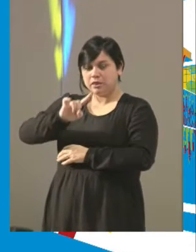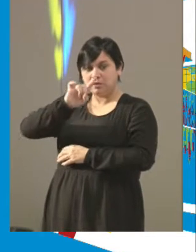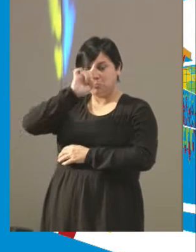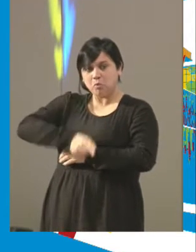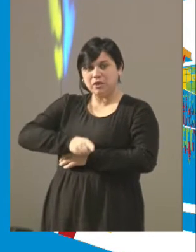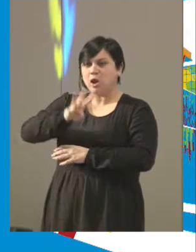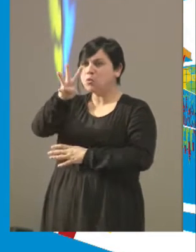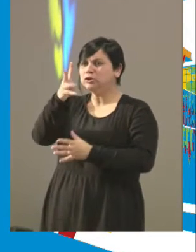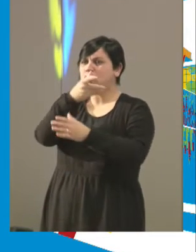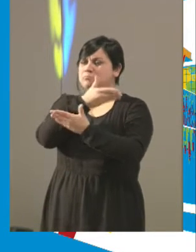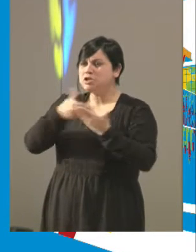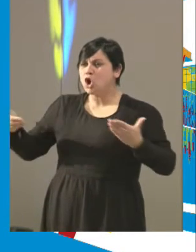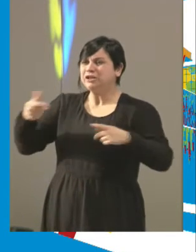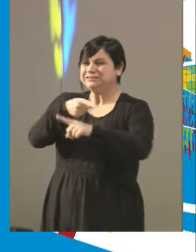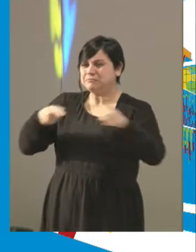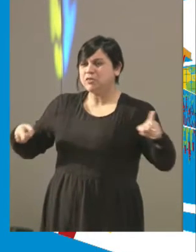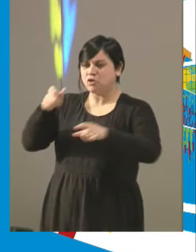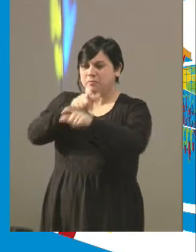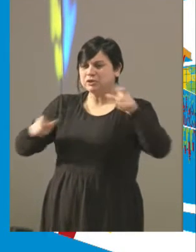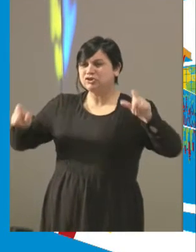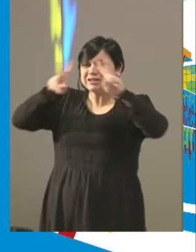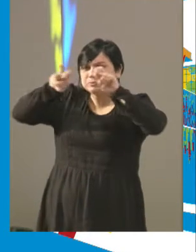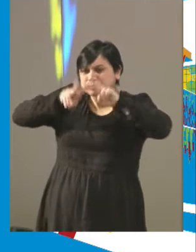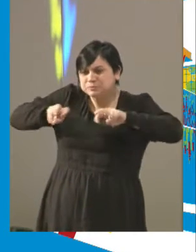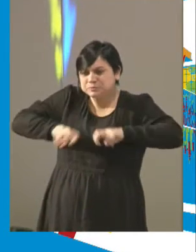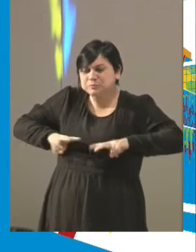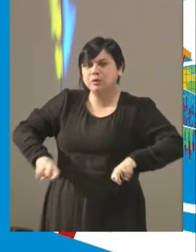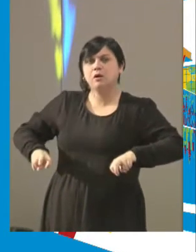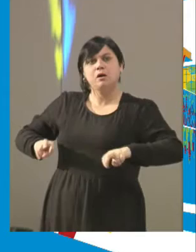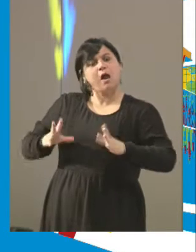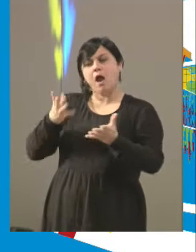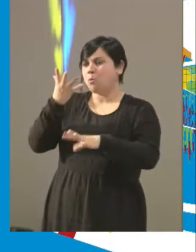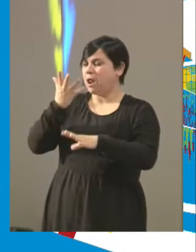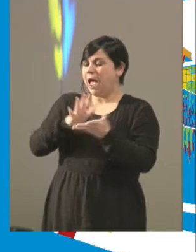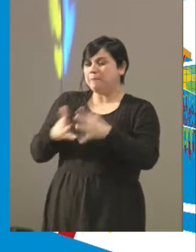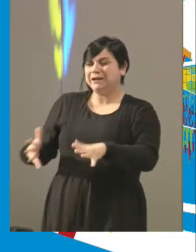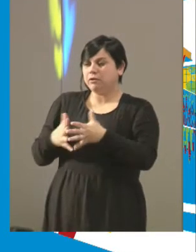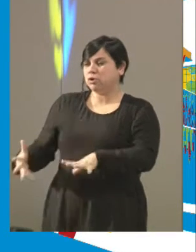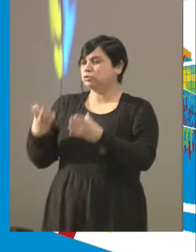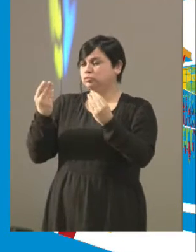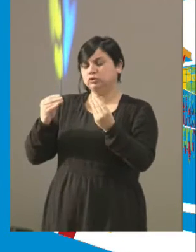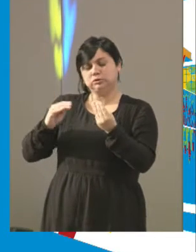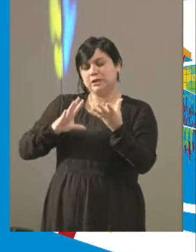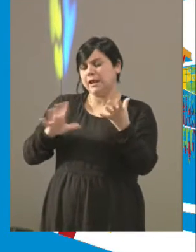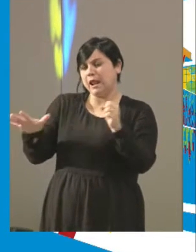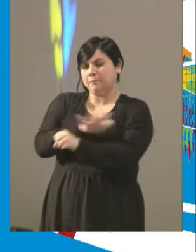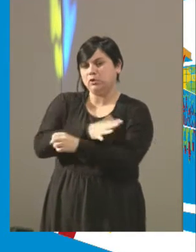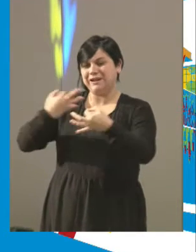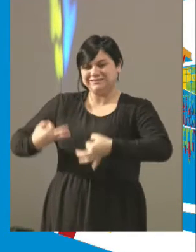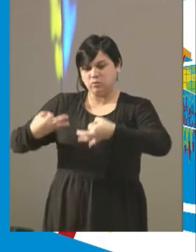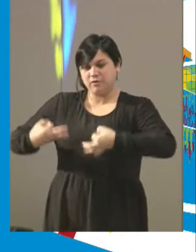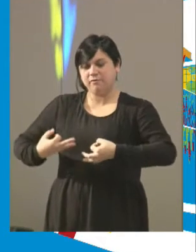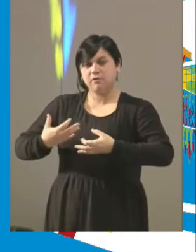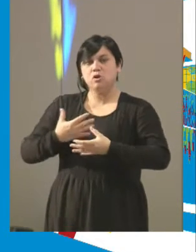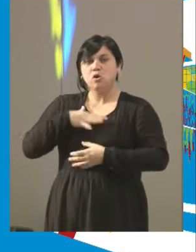millones de personas y bueno, pues tiene muchas aplicaciones, ¿no? En el ámbito de la seguridad, pues